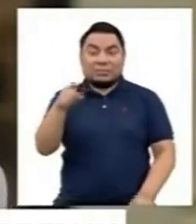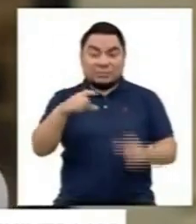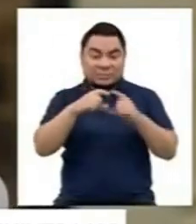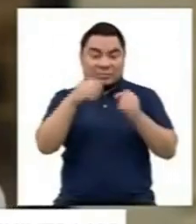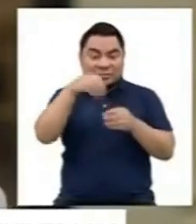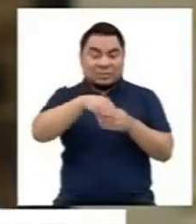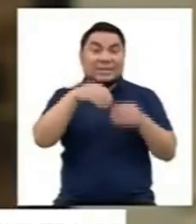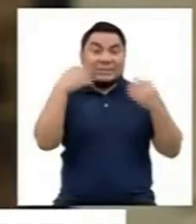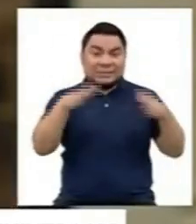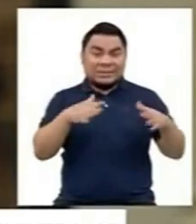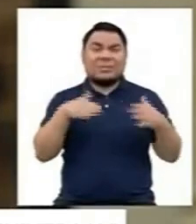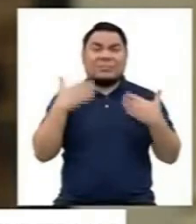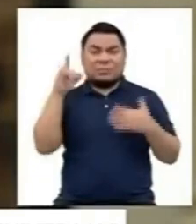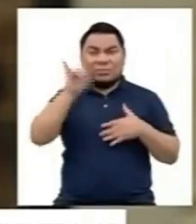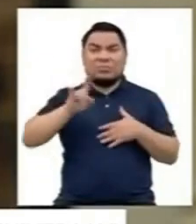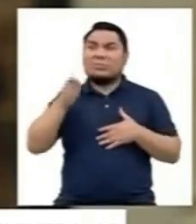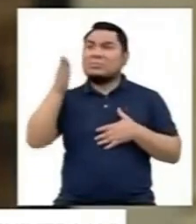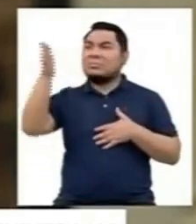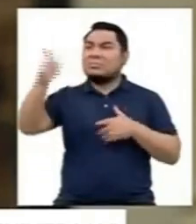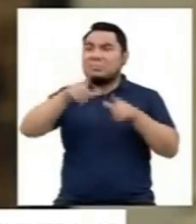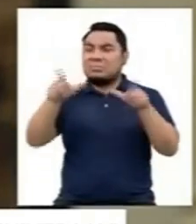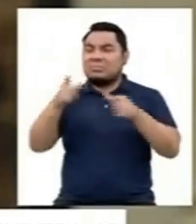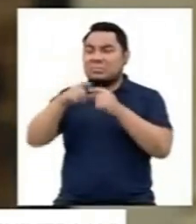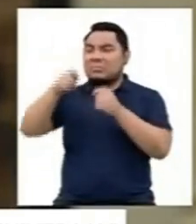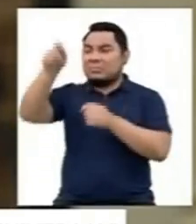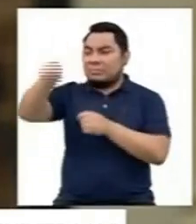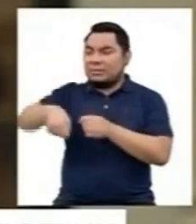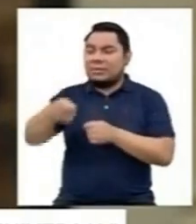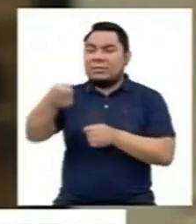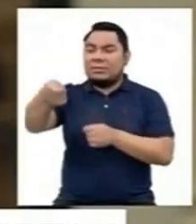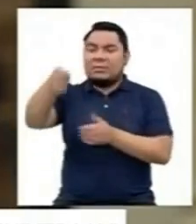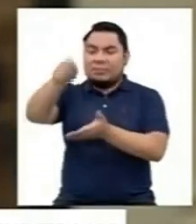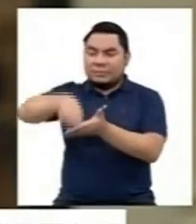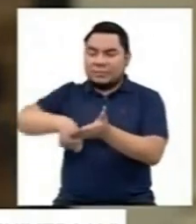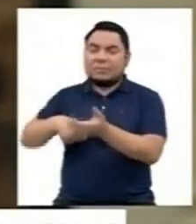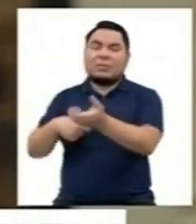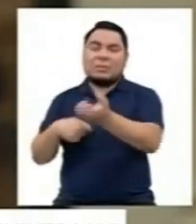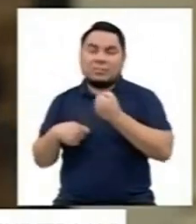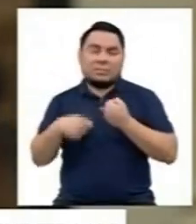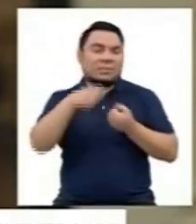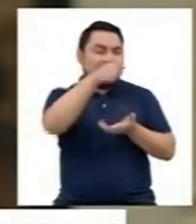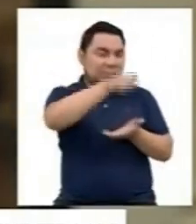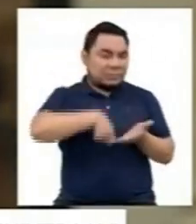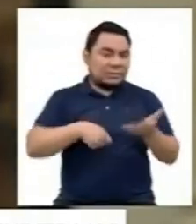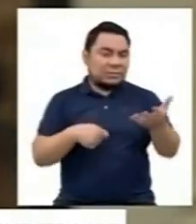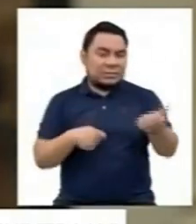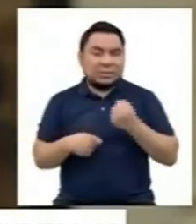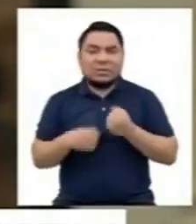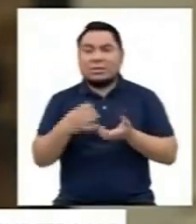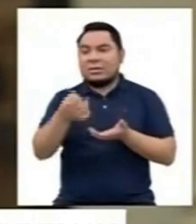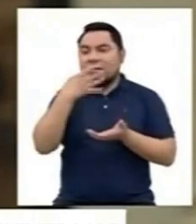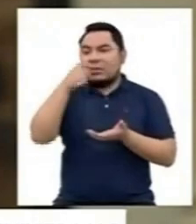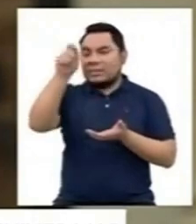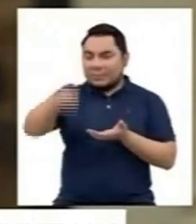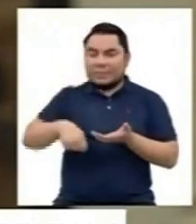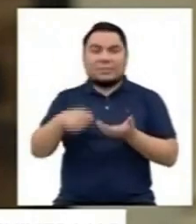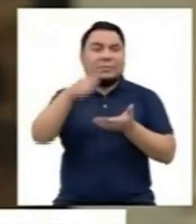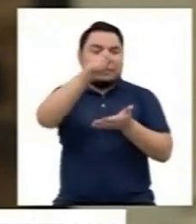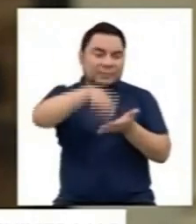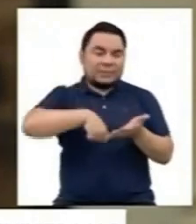lo respeta. Entonces, vamos para adelante, señores. Y recuerden, somos un país luchador, hemos pasado por peores crisis.